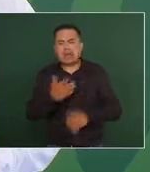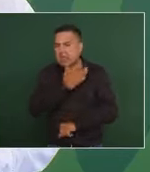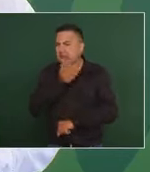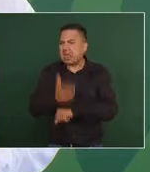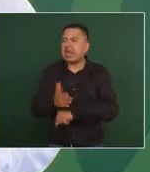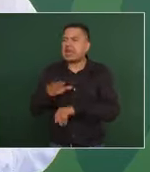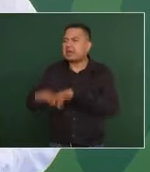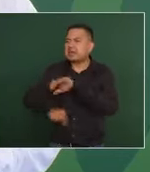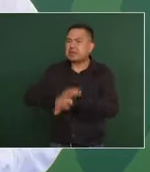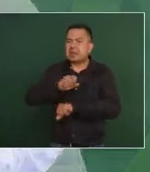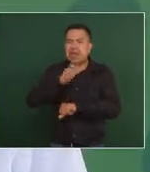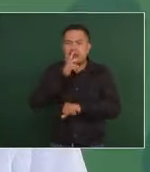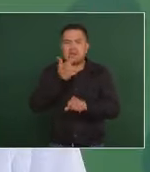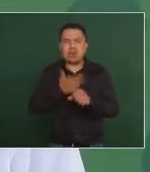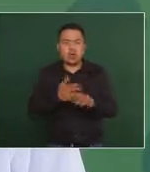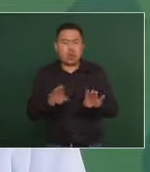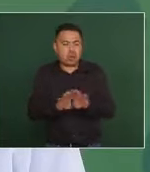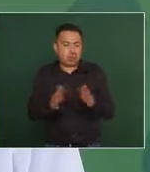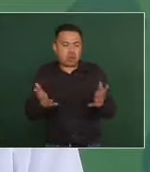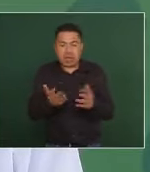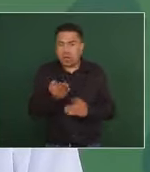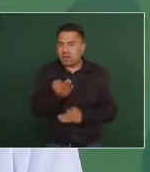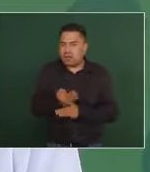a los responsables, como ya lo estamos haciendo.